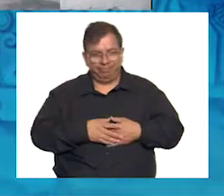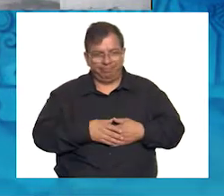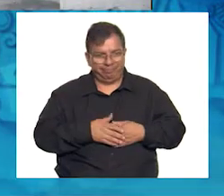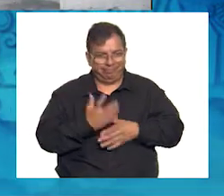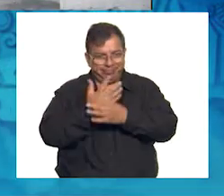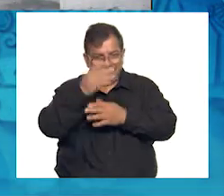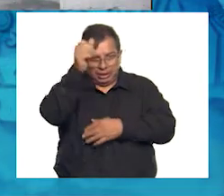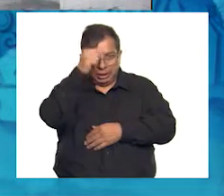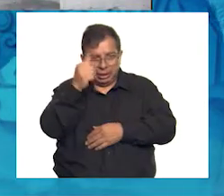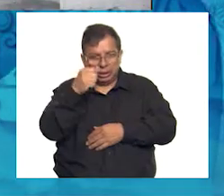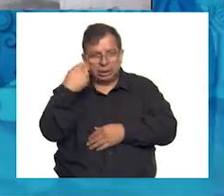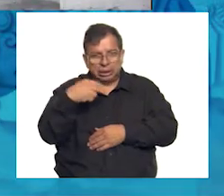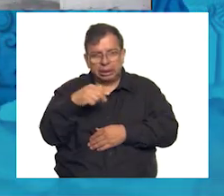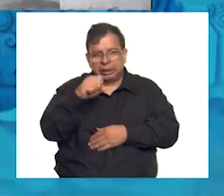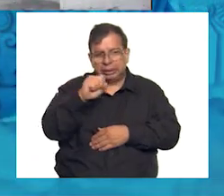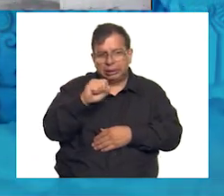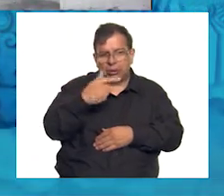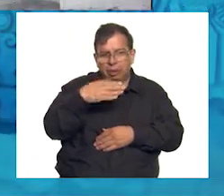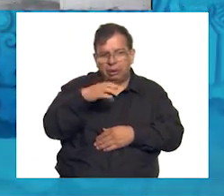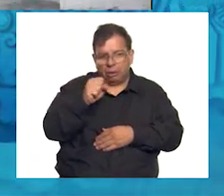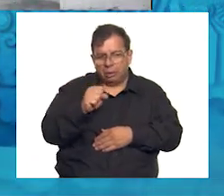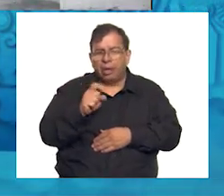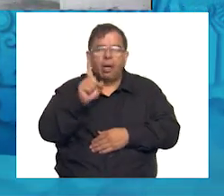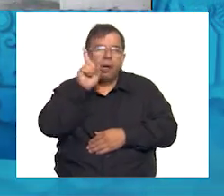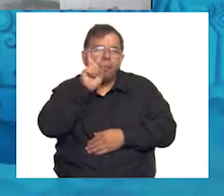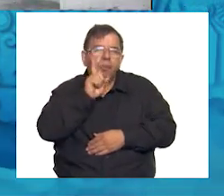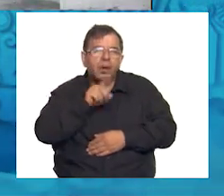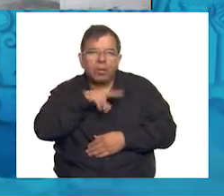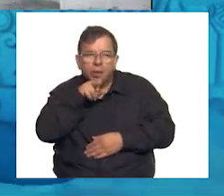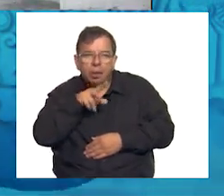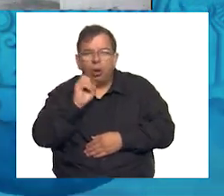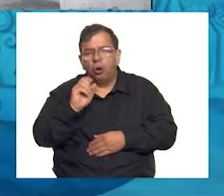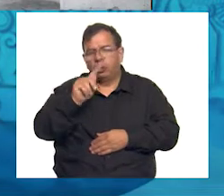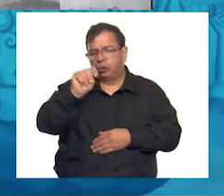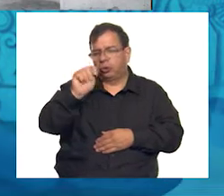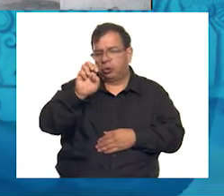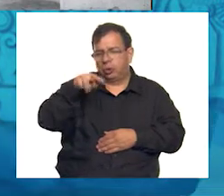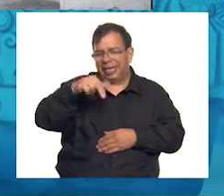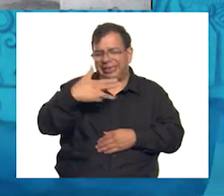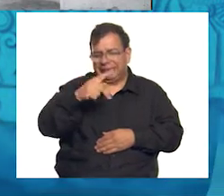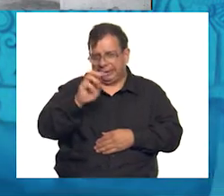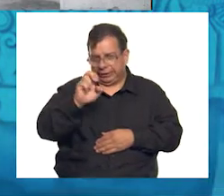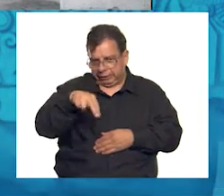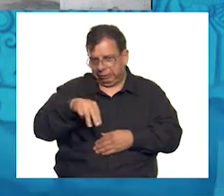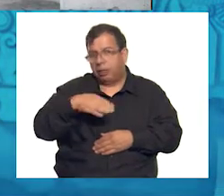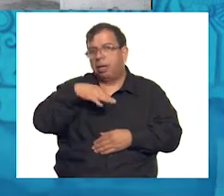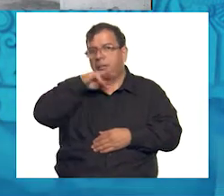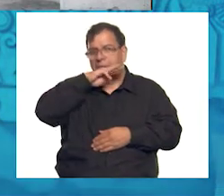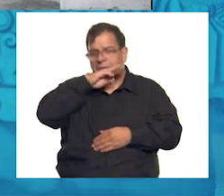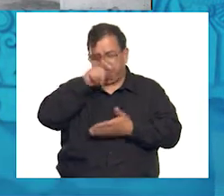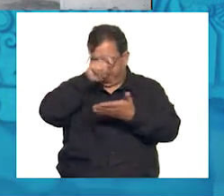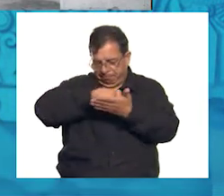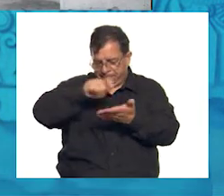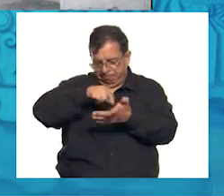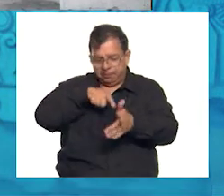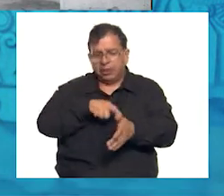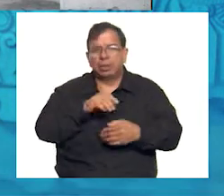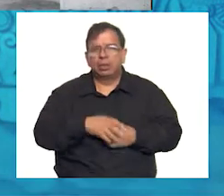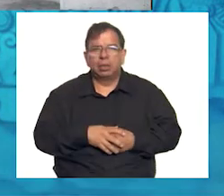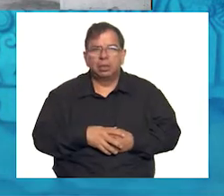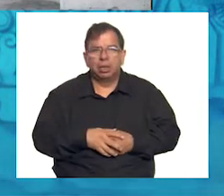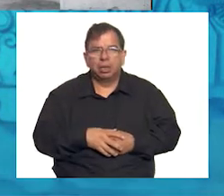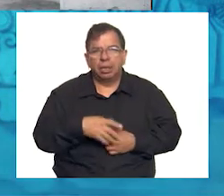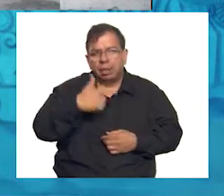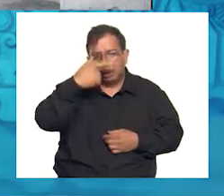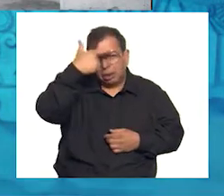nombraba Cihuacóatl, mujer serpiente, o Tonantzin, nuestra madre. Y apunta: decían que de